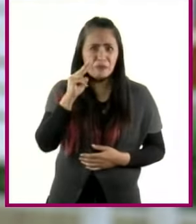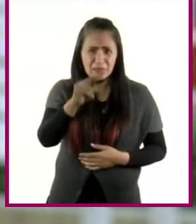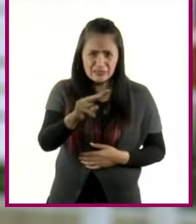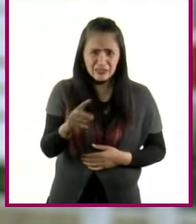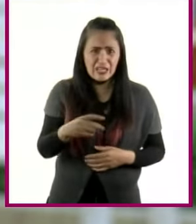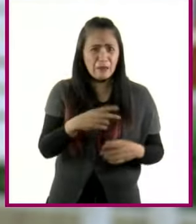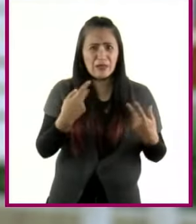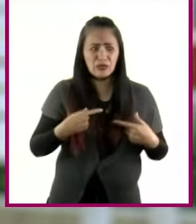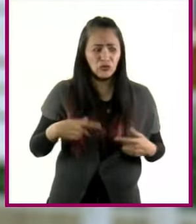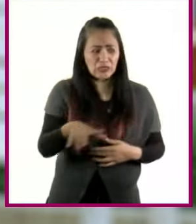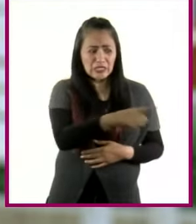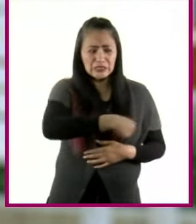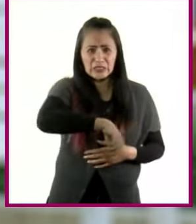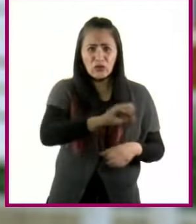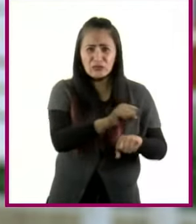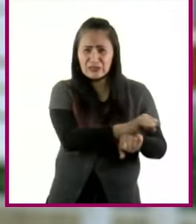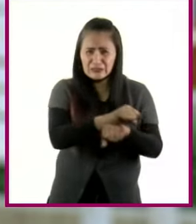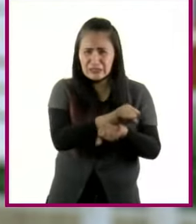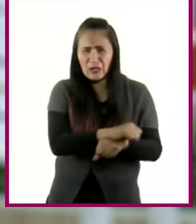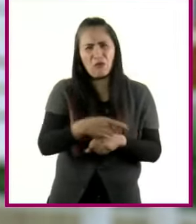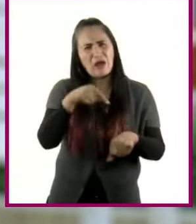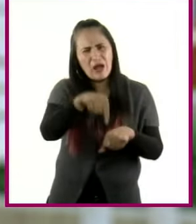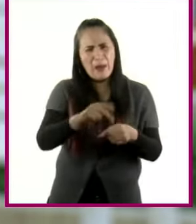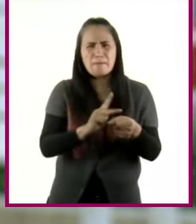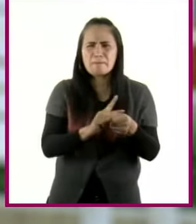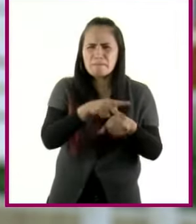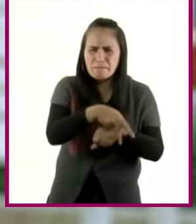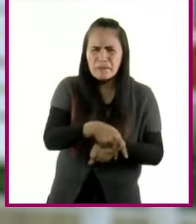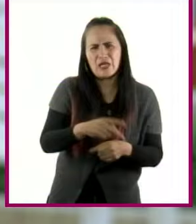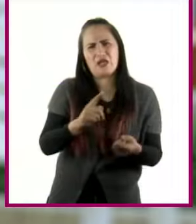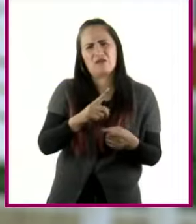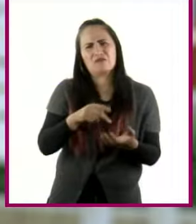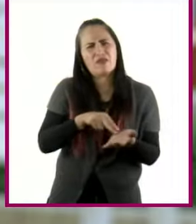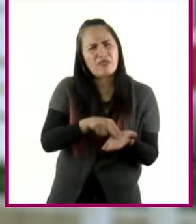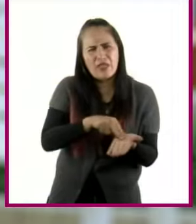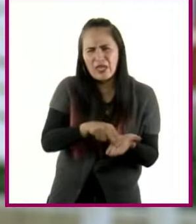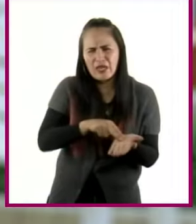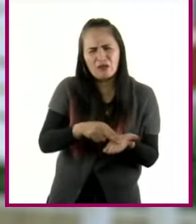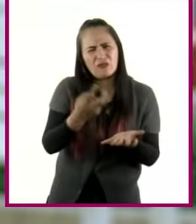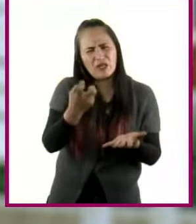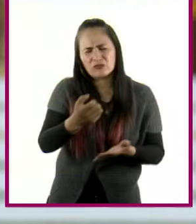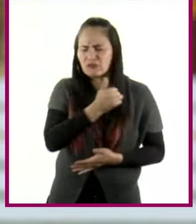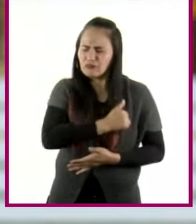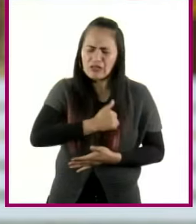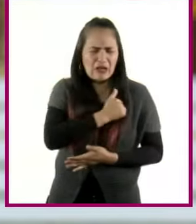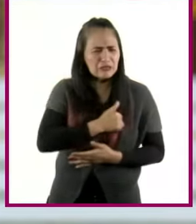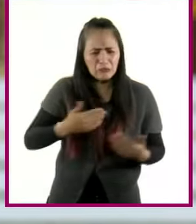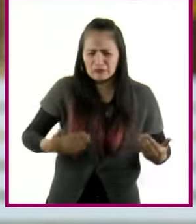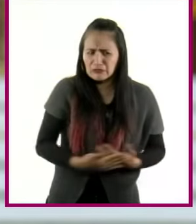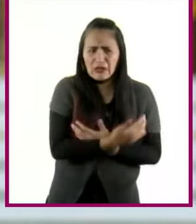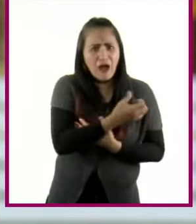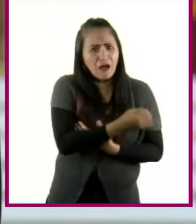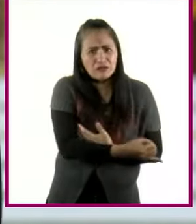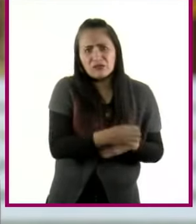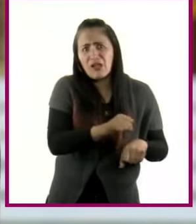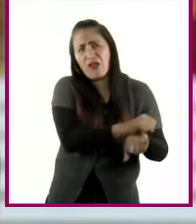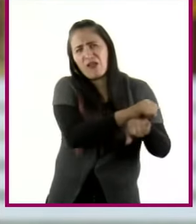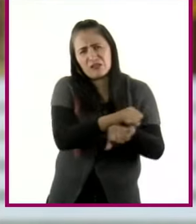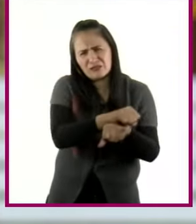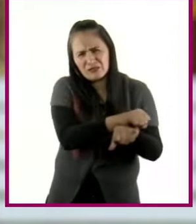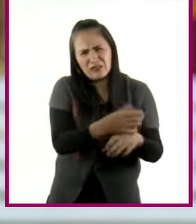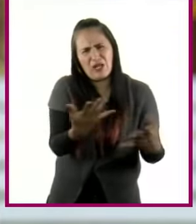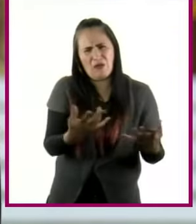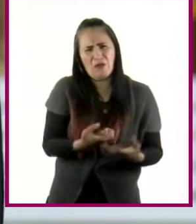color? Qué feo que solo por tu color de piel o tu origen estés destinado a ser uno de ellos. Sí, eso no está